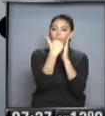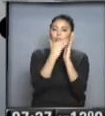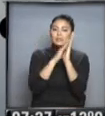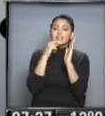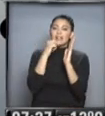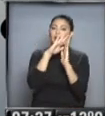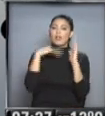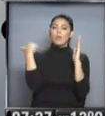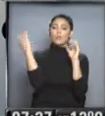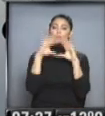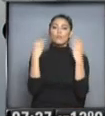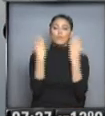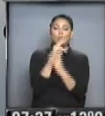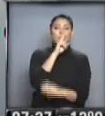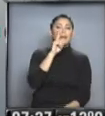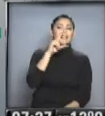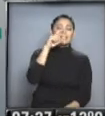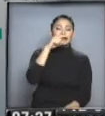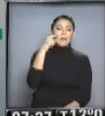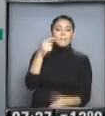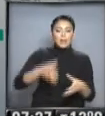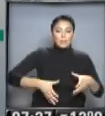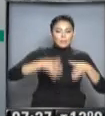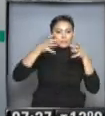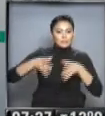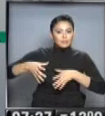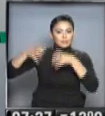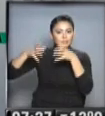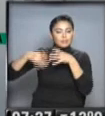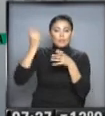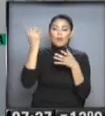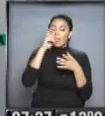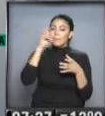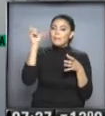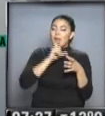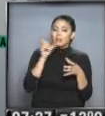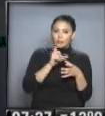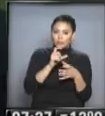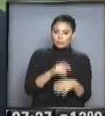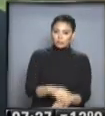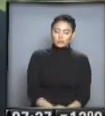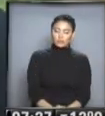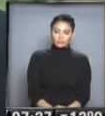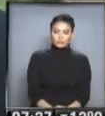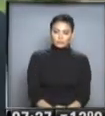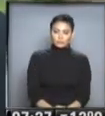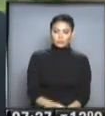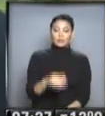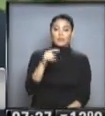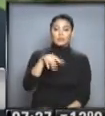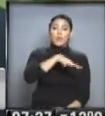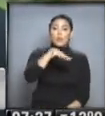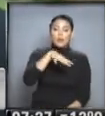mundo con 27.000 millones de barriles de potencial petróleo no convencional. La potencialidad que